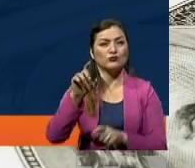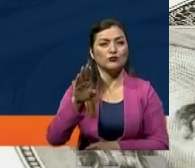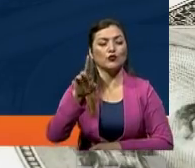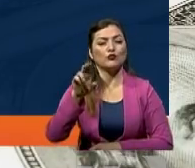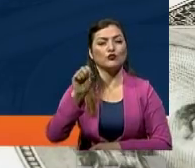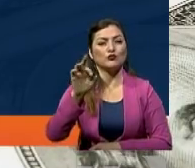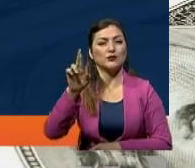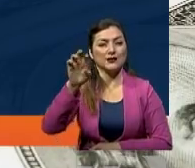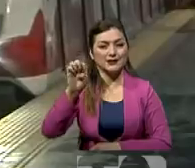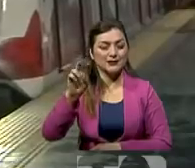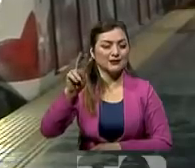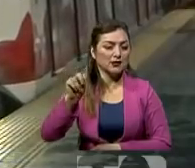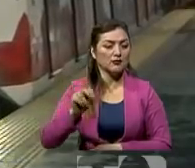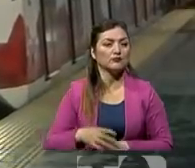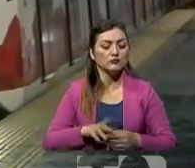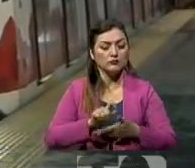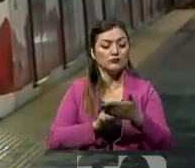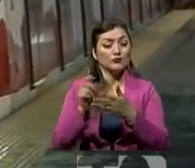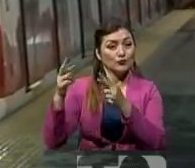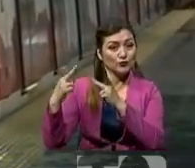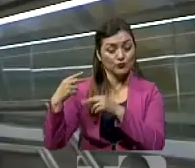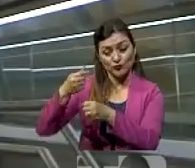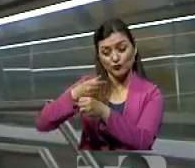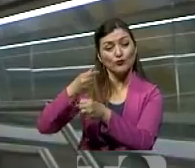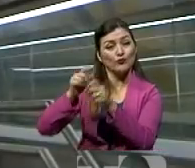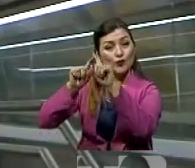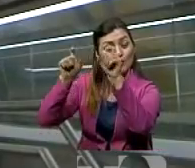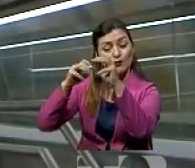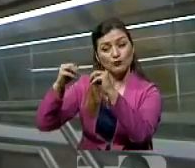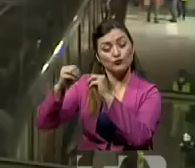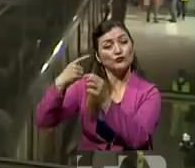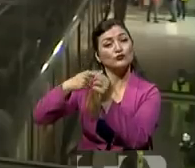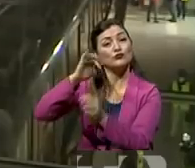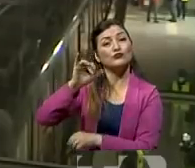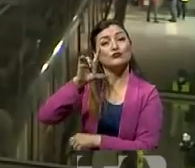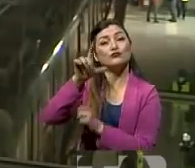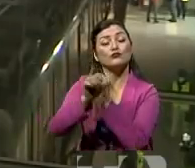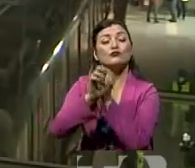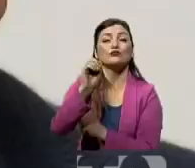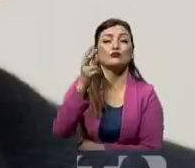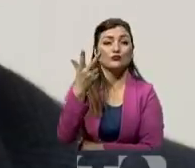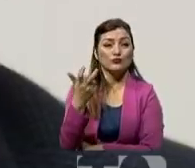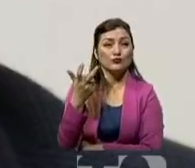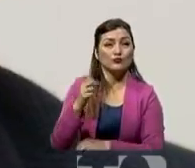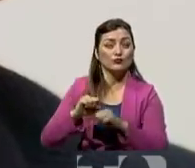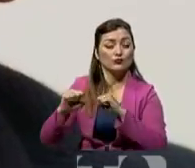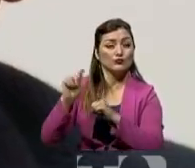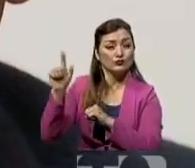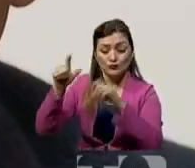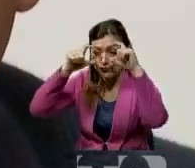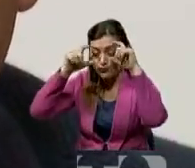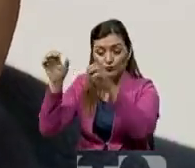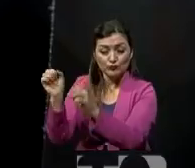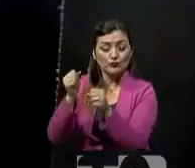parte del consorcio. No obstante, el contrato estaba a cargo de la gerencia de la empresa Metro de Quito en julio del 2013, durante la gestión de Augusto Barrera